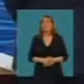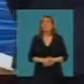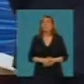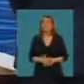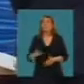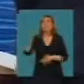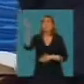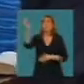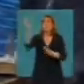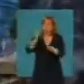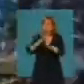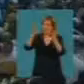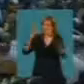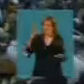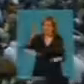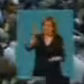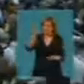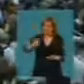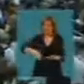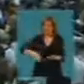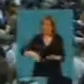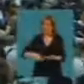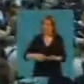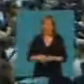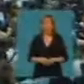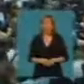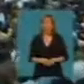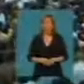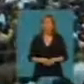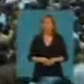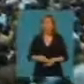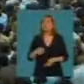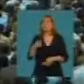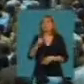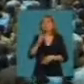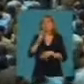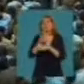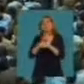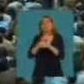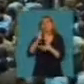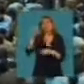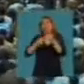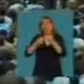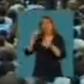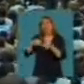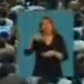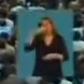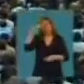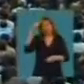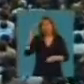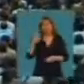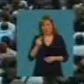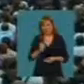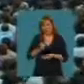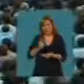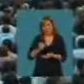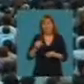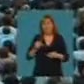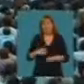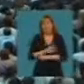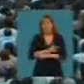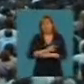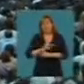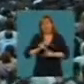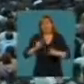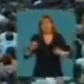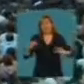Firma el acta de designación la señora Procuradora del Tesoro de la Nación. Y de esta manera damos por